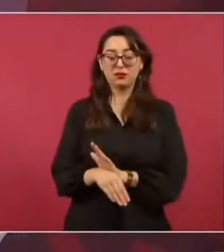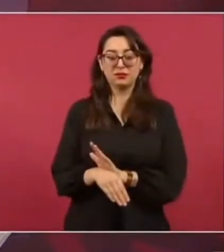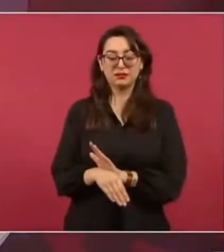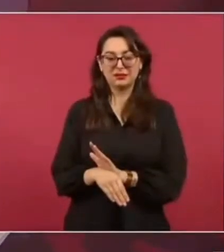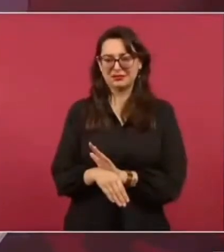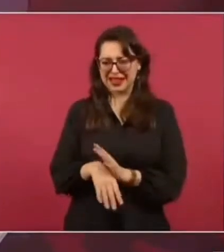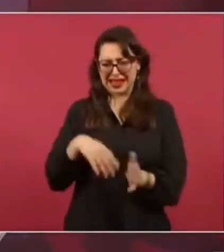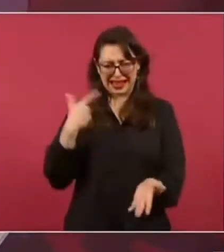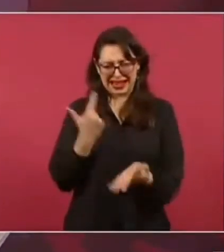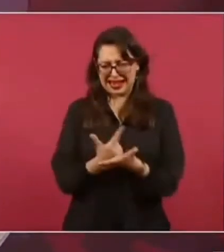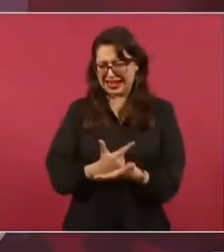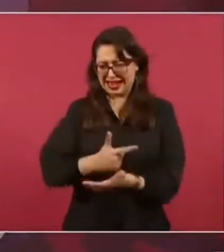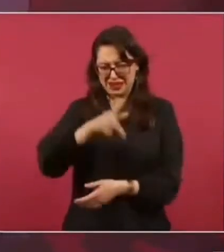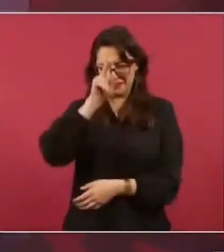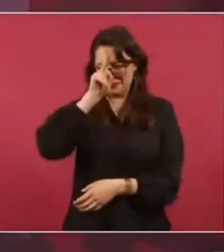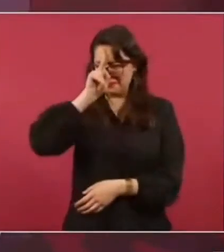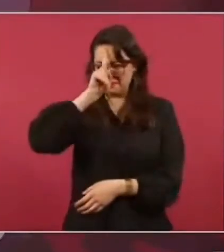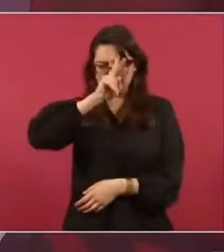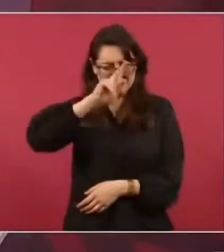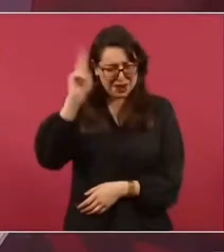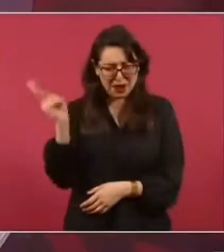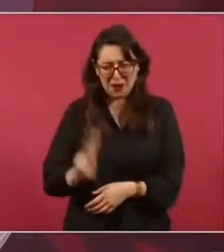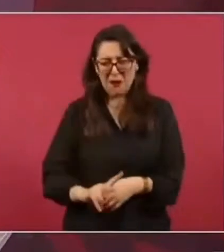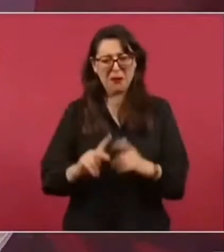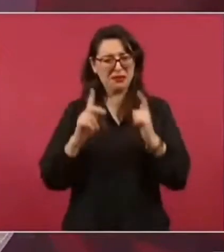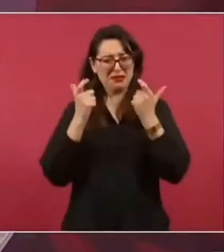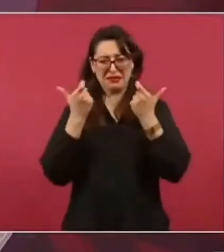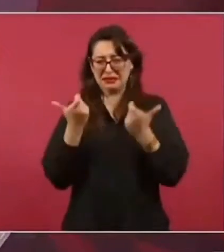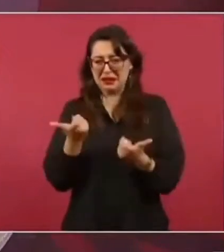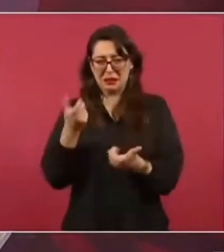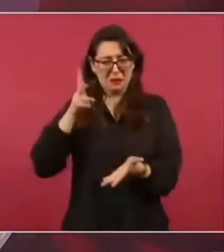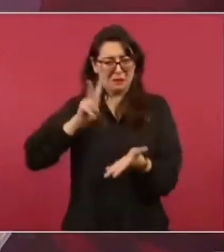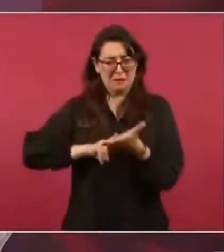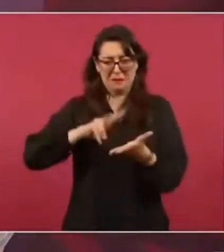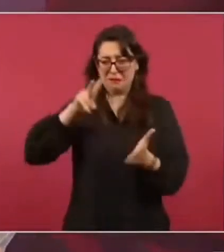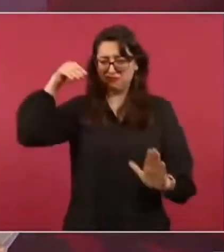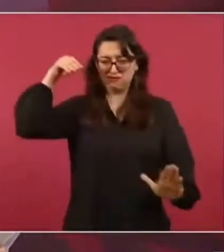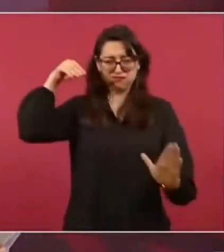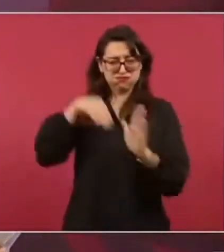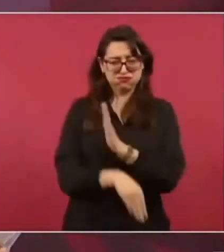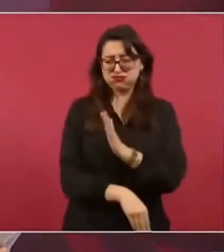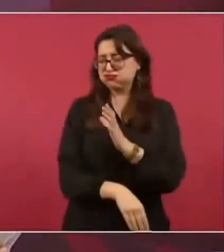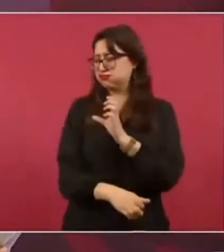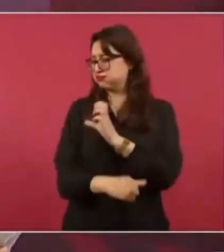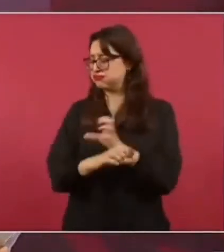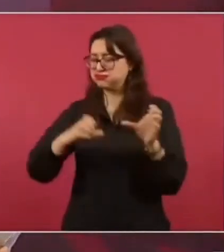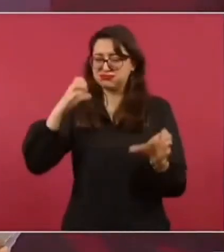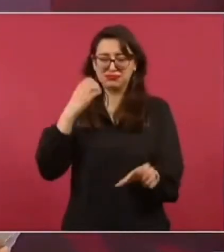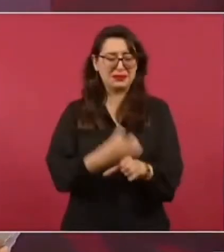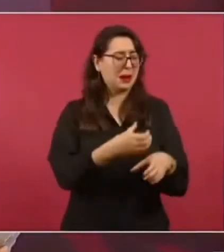Una grave crisis, devaluación, pérdida de bienes.